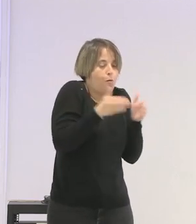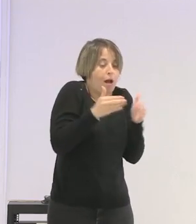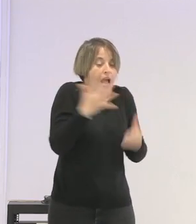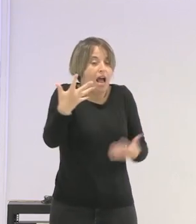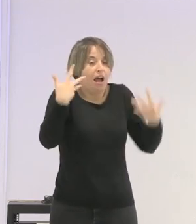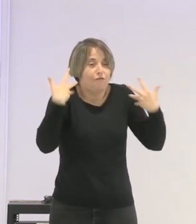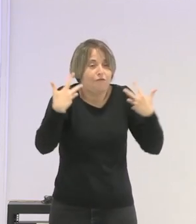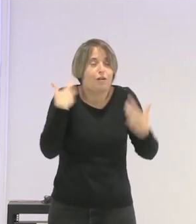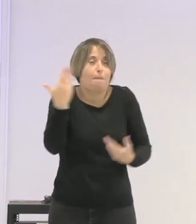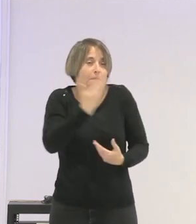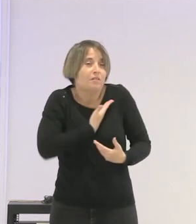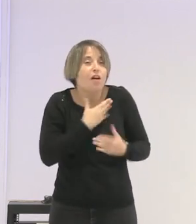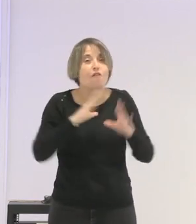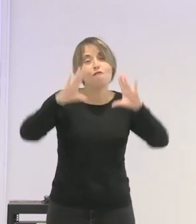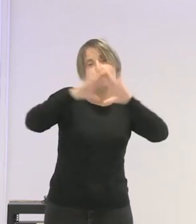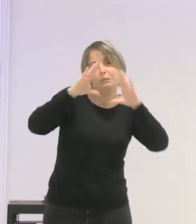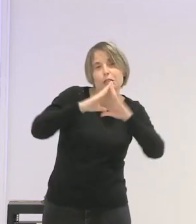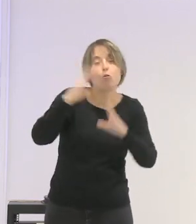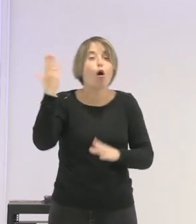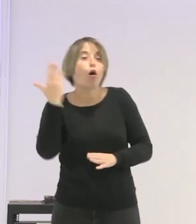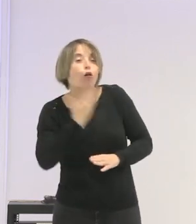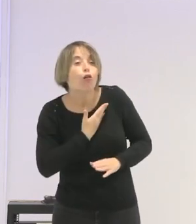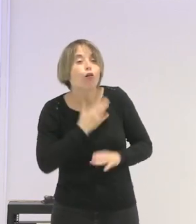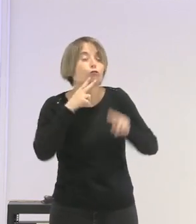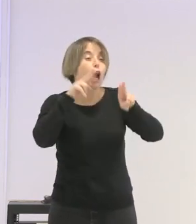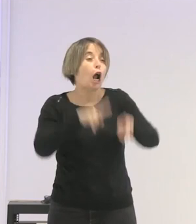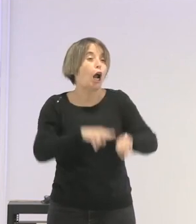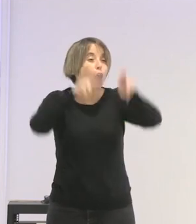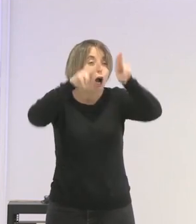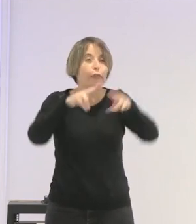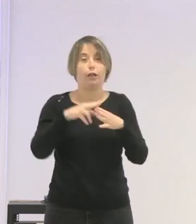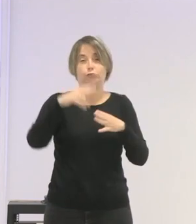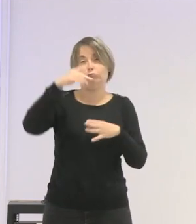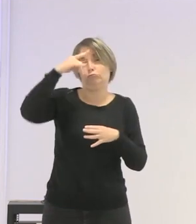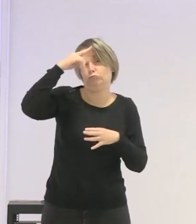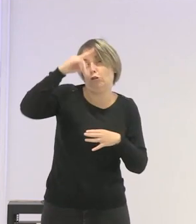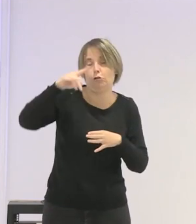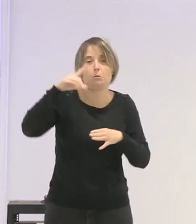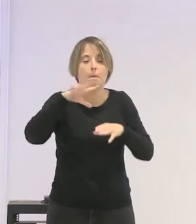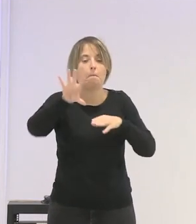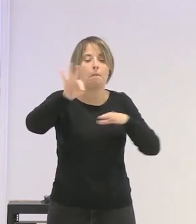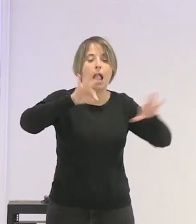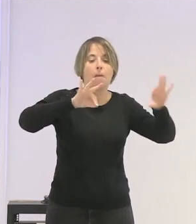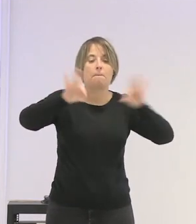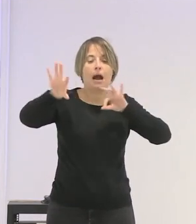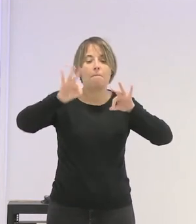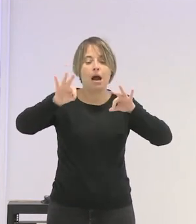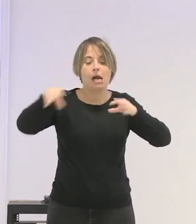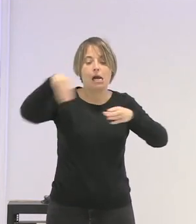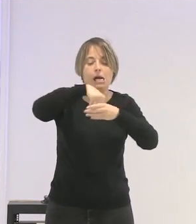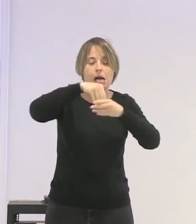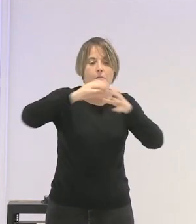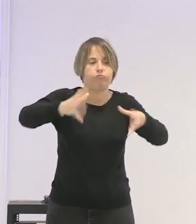por el feminismo, los perjudicados por la caza, por la prohibición de la caza, y los veganos, bueno, no sé, van cogiendo ahí elementos y con eso arman una